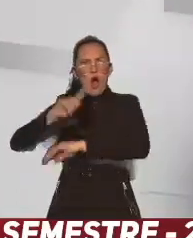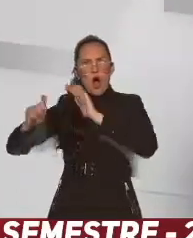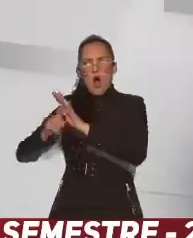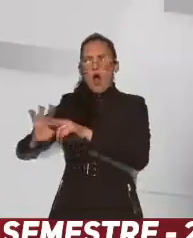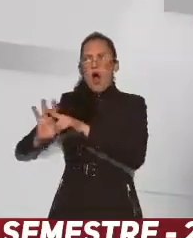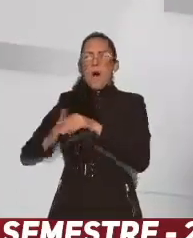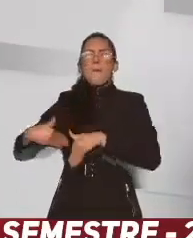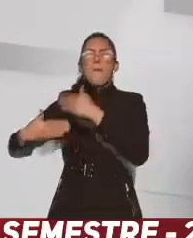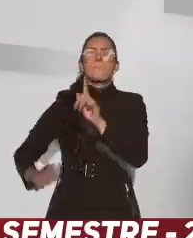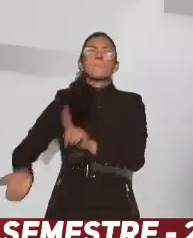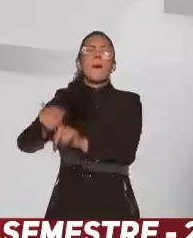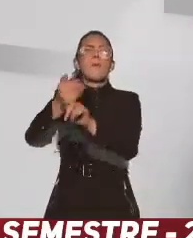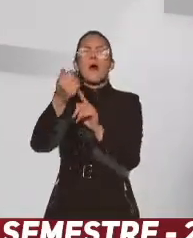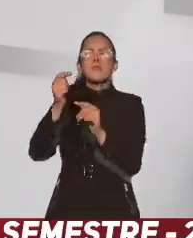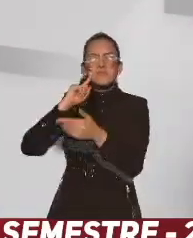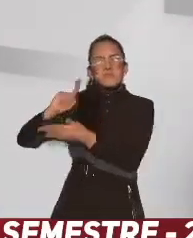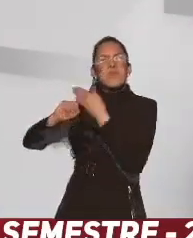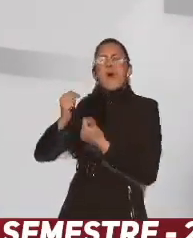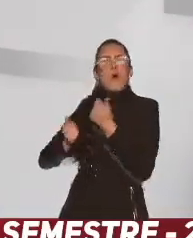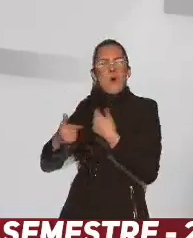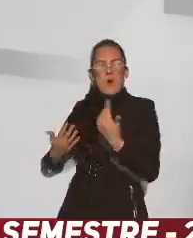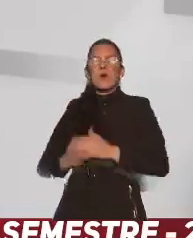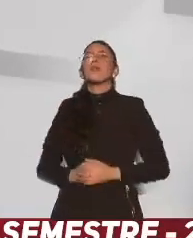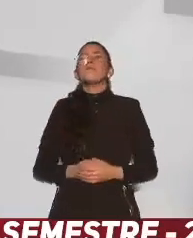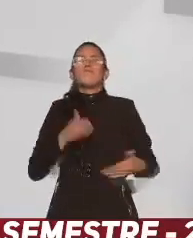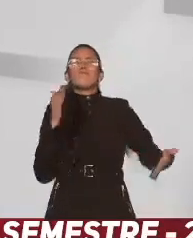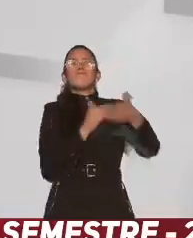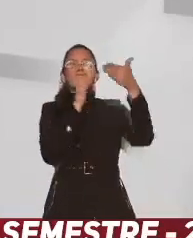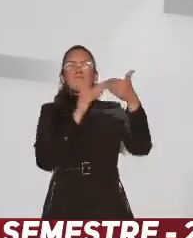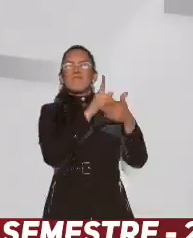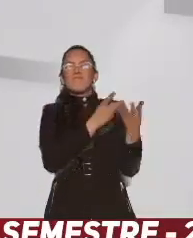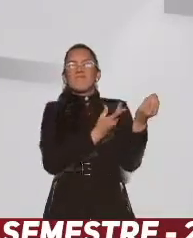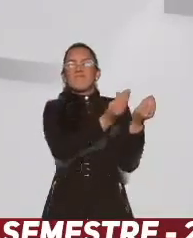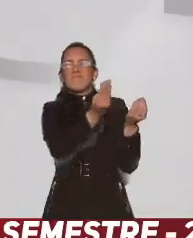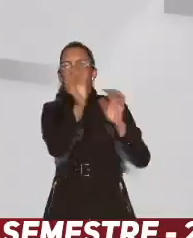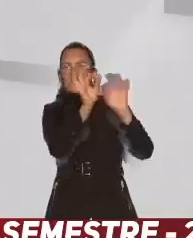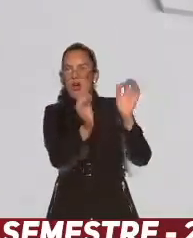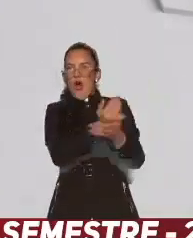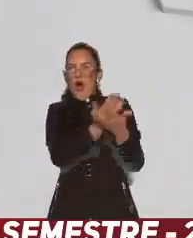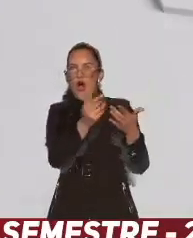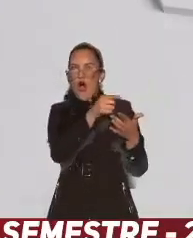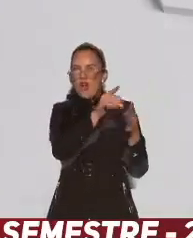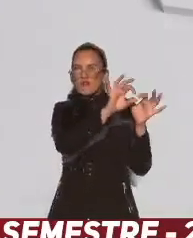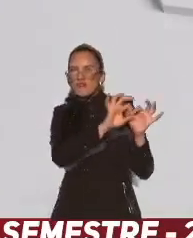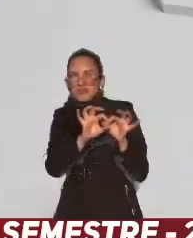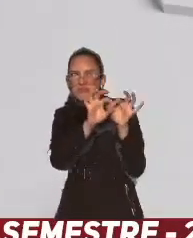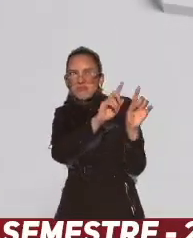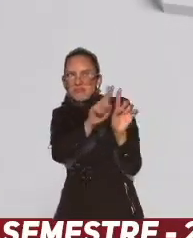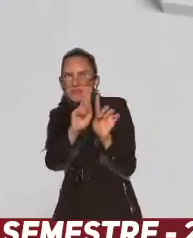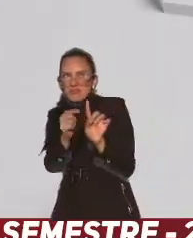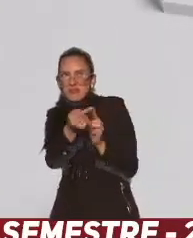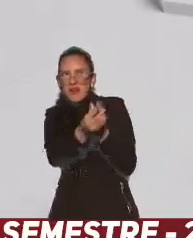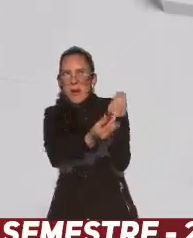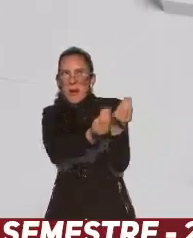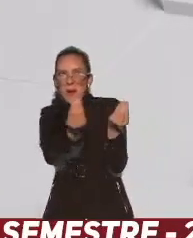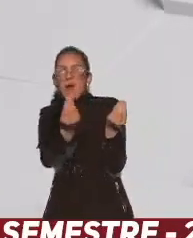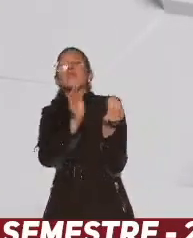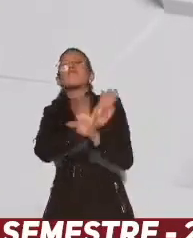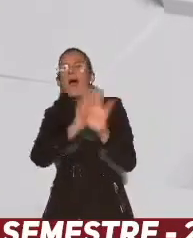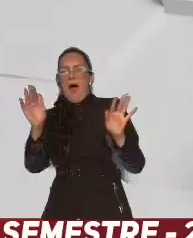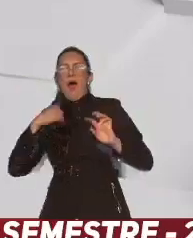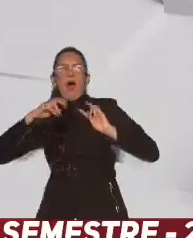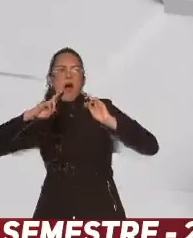afectaciones contra los grupos armados organizados y grupos de delincuencia común organizada, reflejadas en capturas, entregas